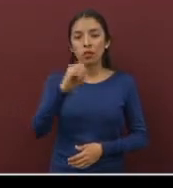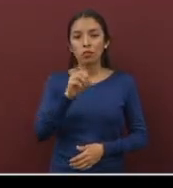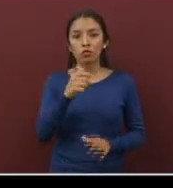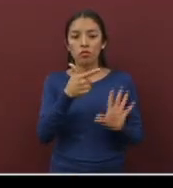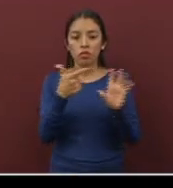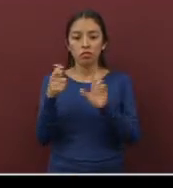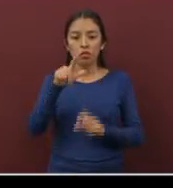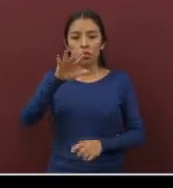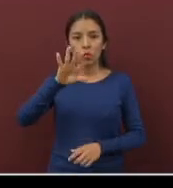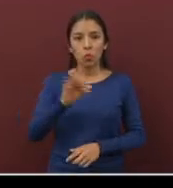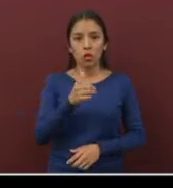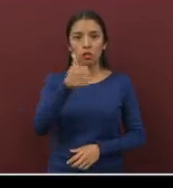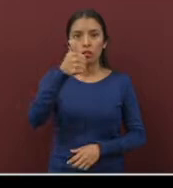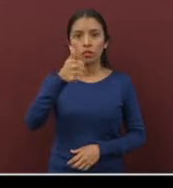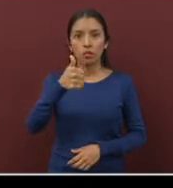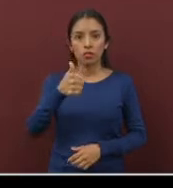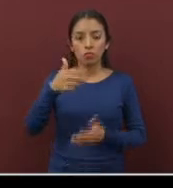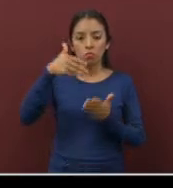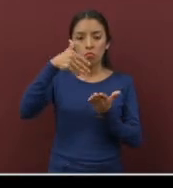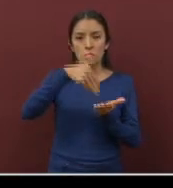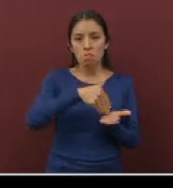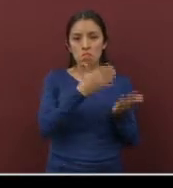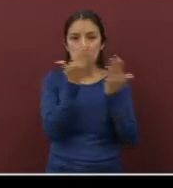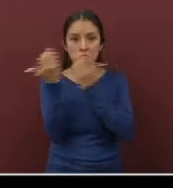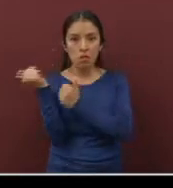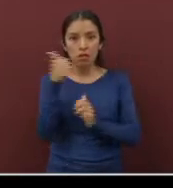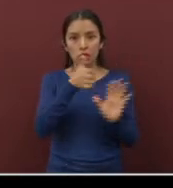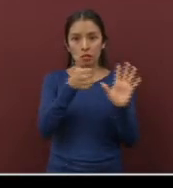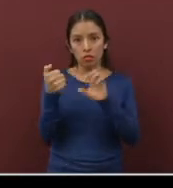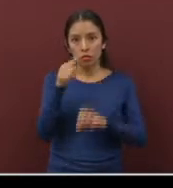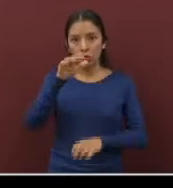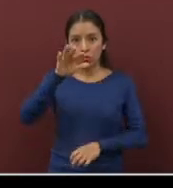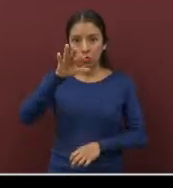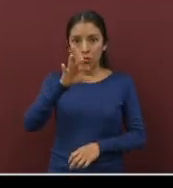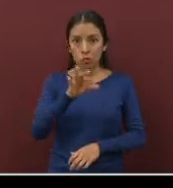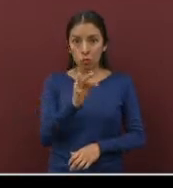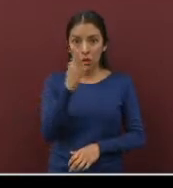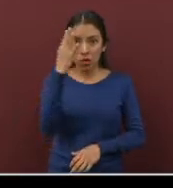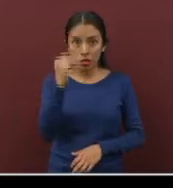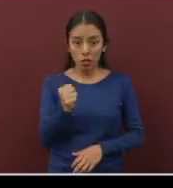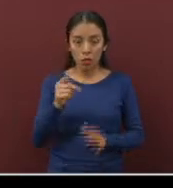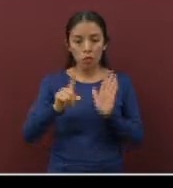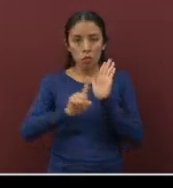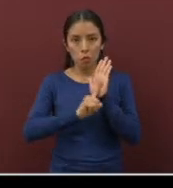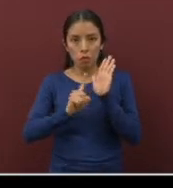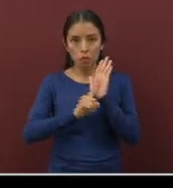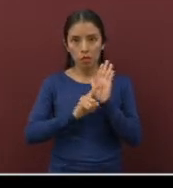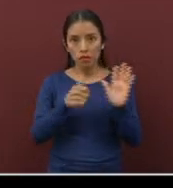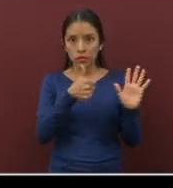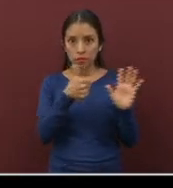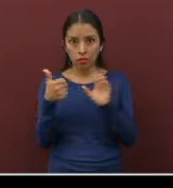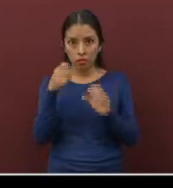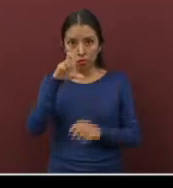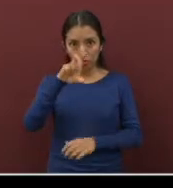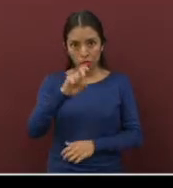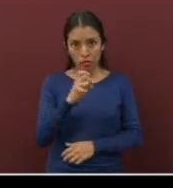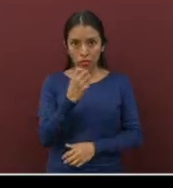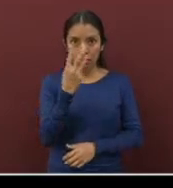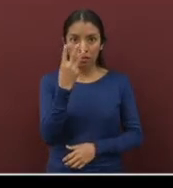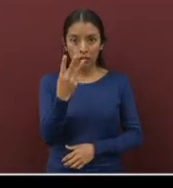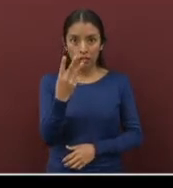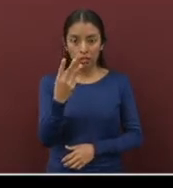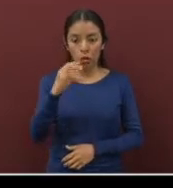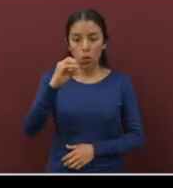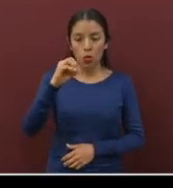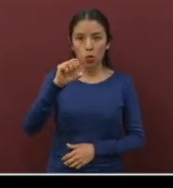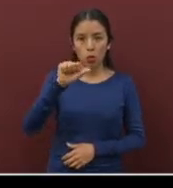746 martínez de la torre 649 para pan las 633 y